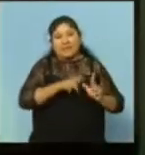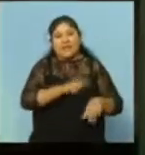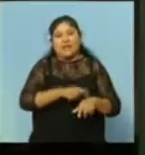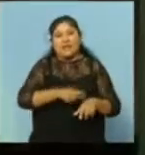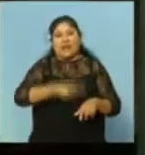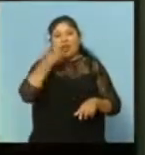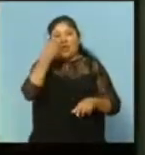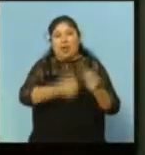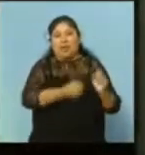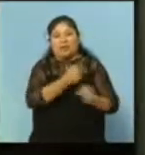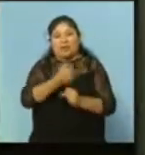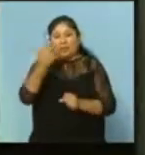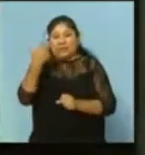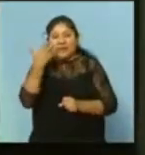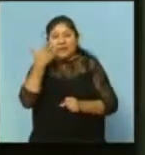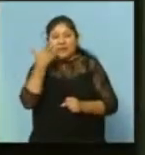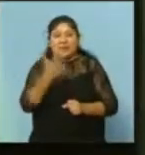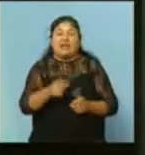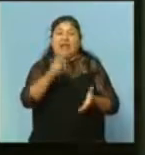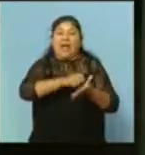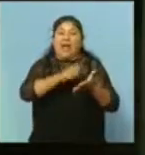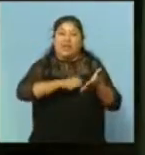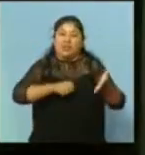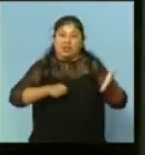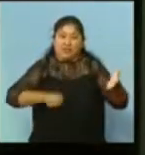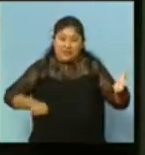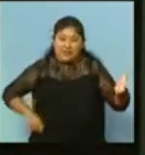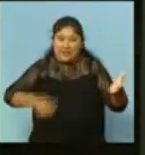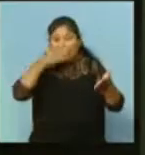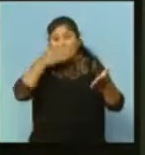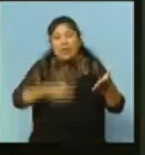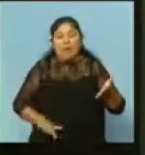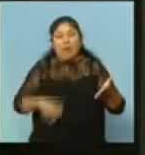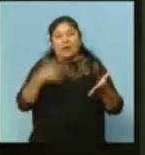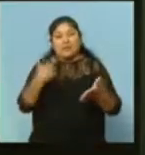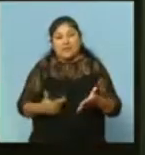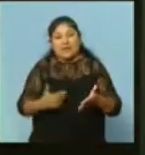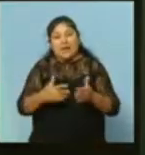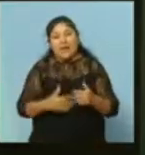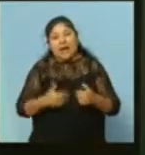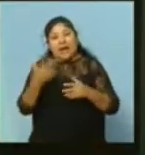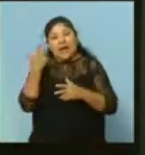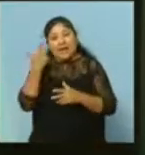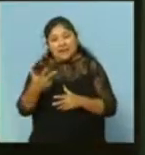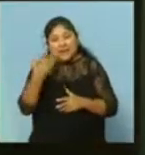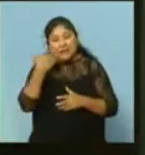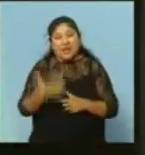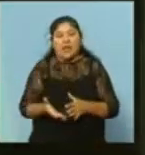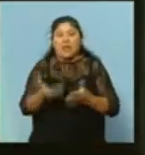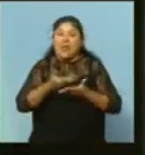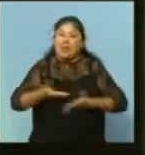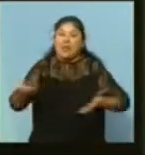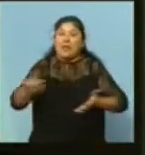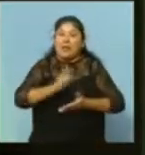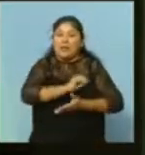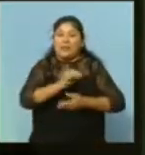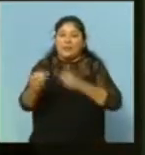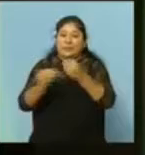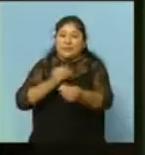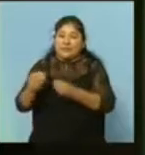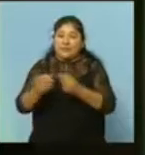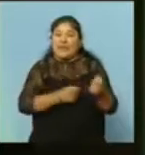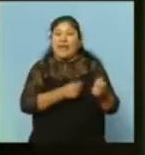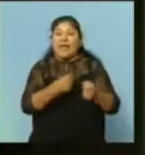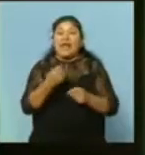15, y a partir de las 15 iban a empezar a nombrar los cargos. Y bueno, hay docentes que no tienen